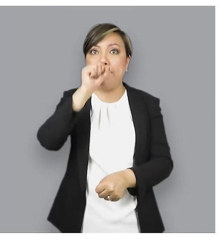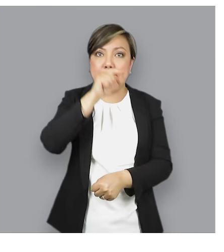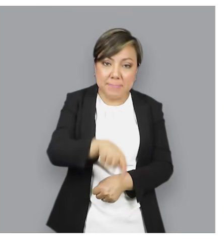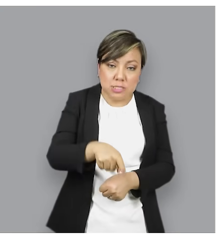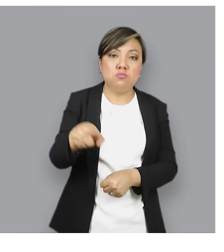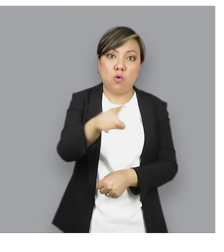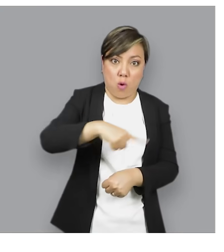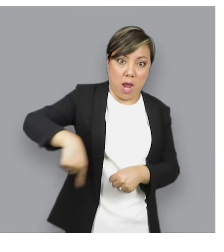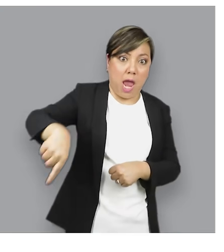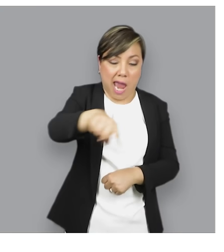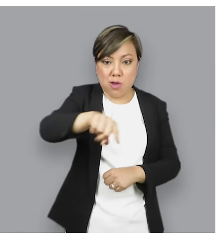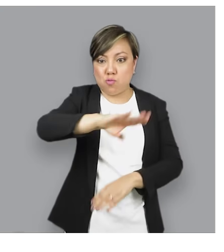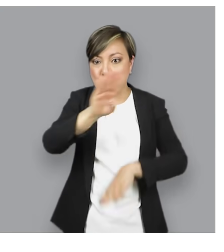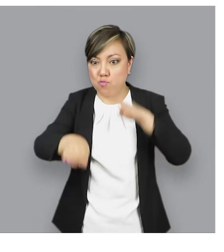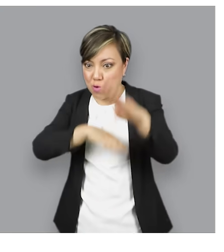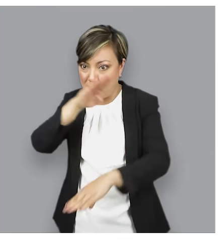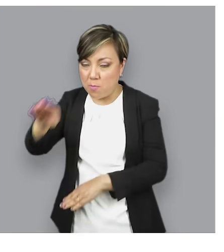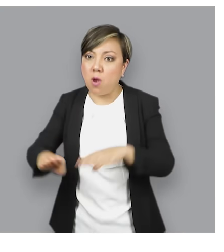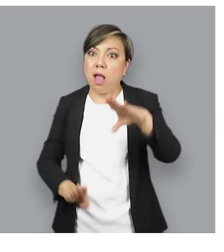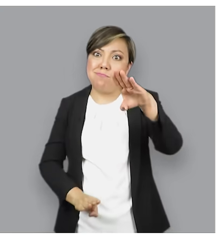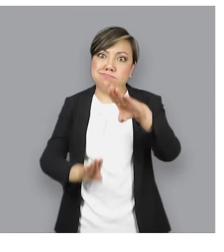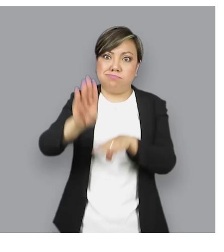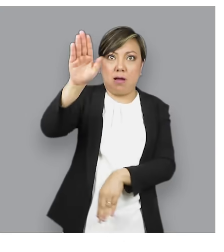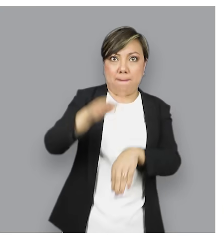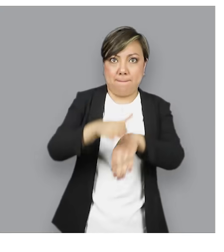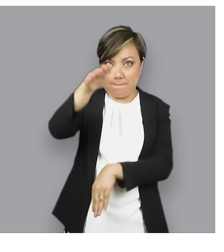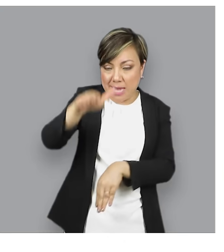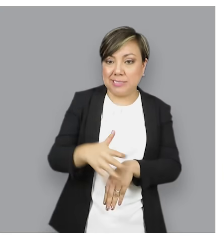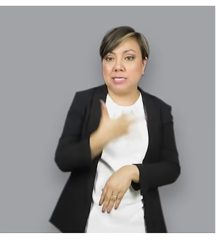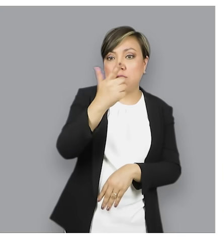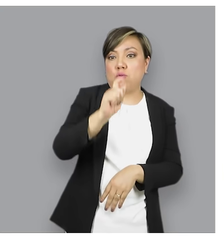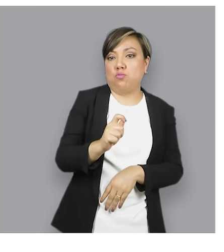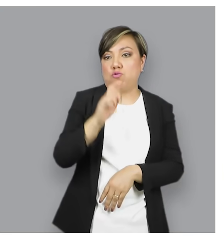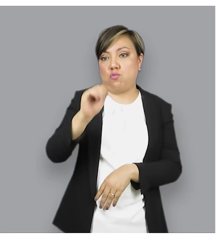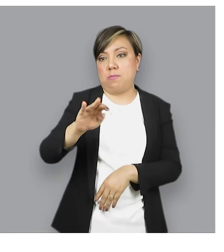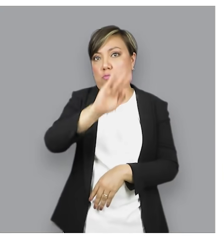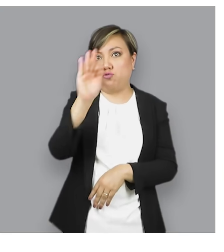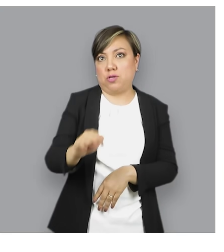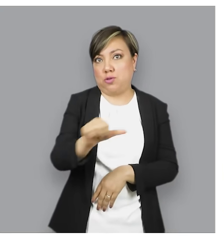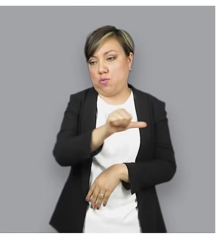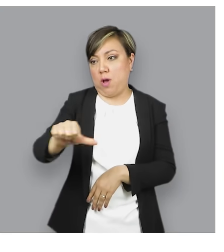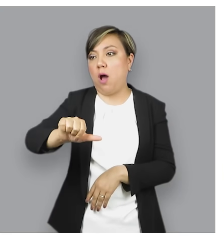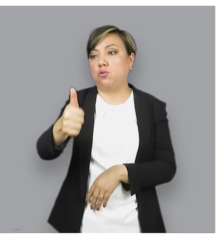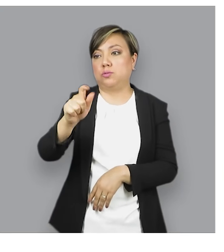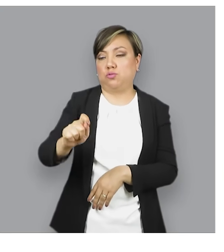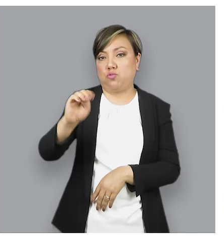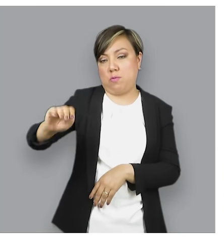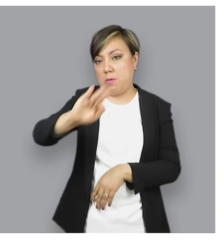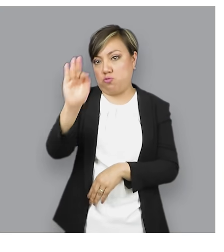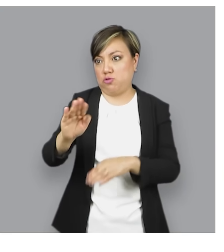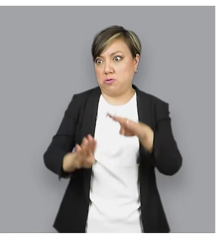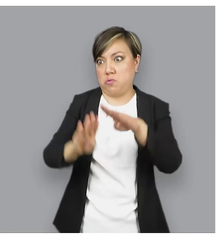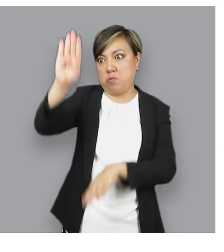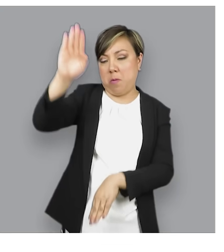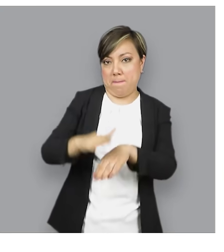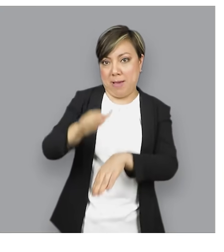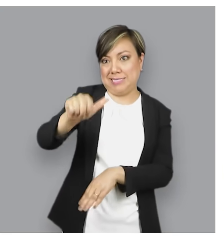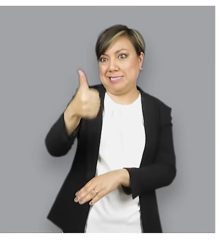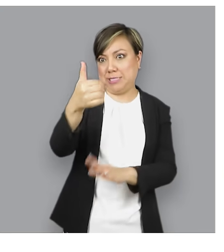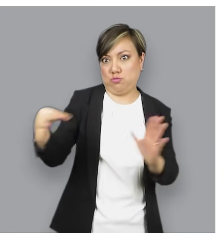Y de este mismo grupo, la letalidad creció 6 puntos porcentuales, pasando de 5.9% a 11